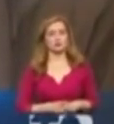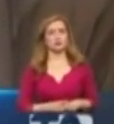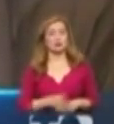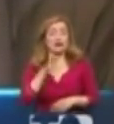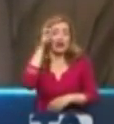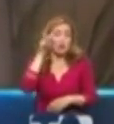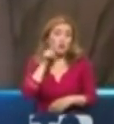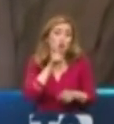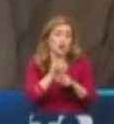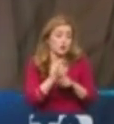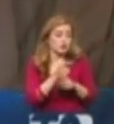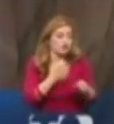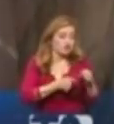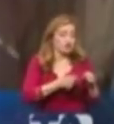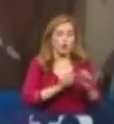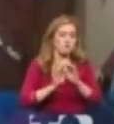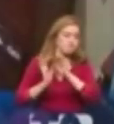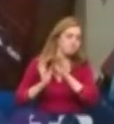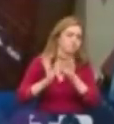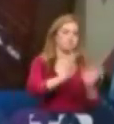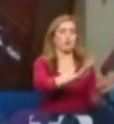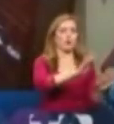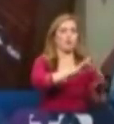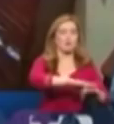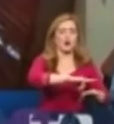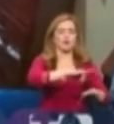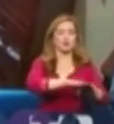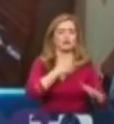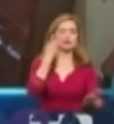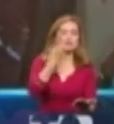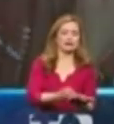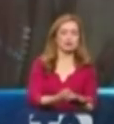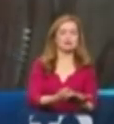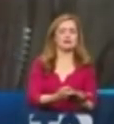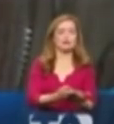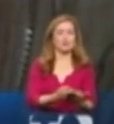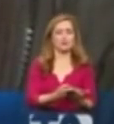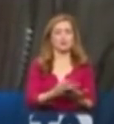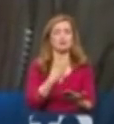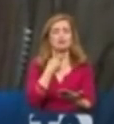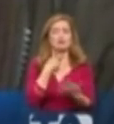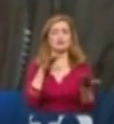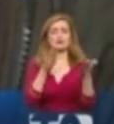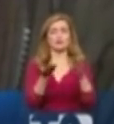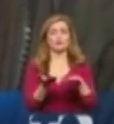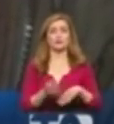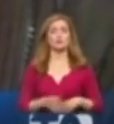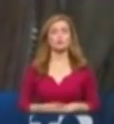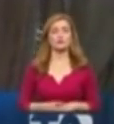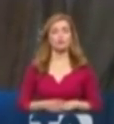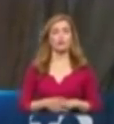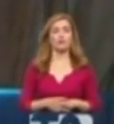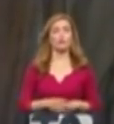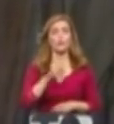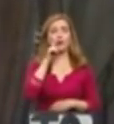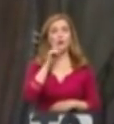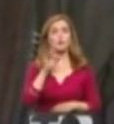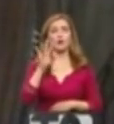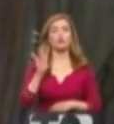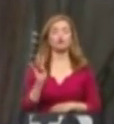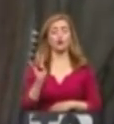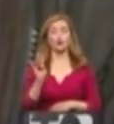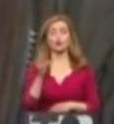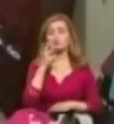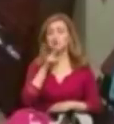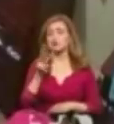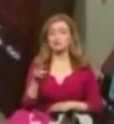metió con el cuchillo, me empujó, me botó al baño, me caí. Yo tenía miedo de morir. Mi esposo yo ya no